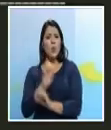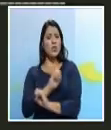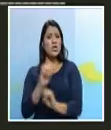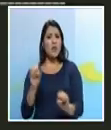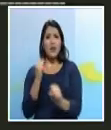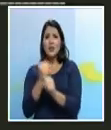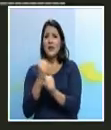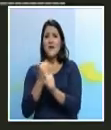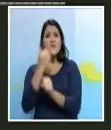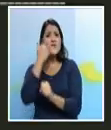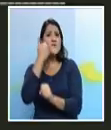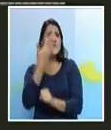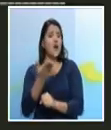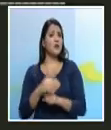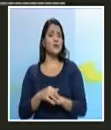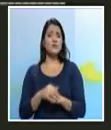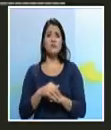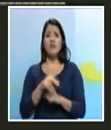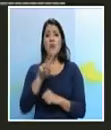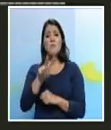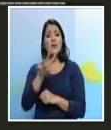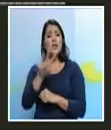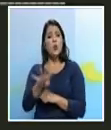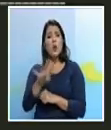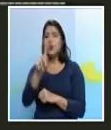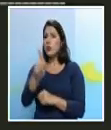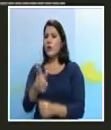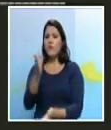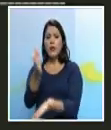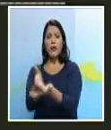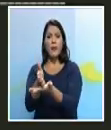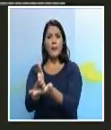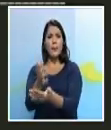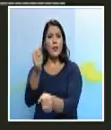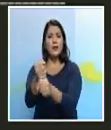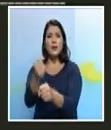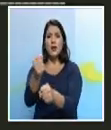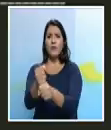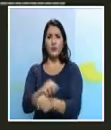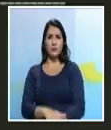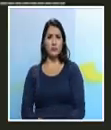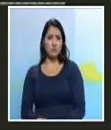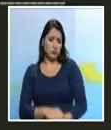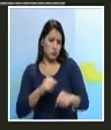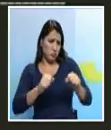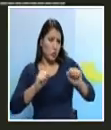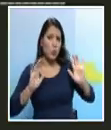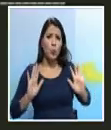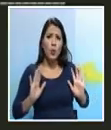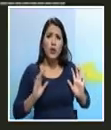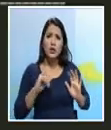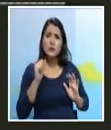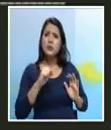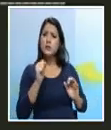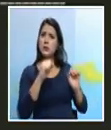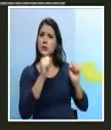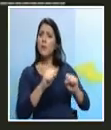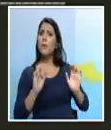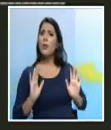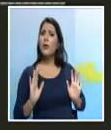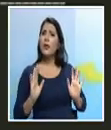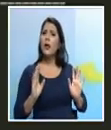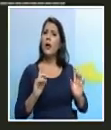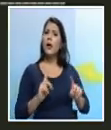de fácil, el 24 debería ser un golpe de Estado prácticamente. Todo es posible, fallas, todo es posible, pero